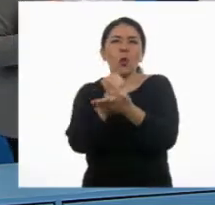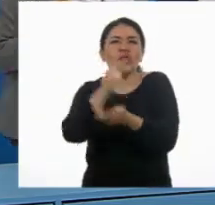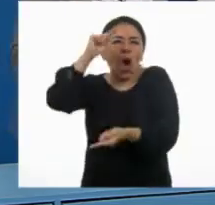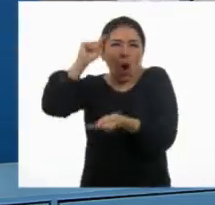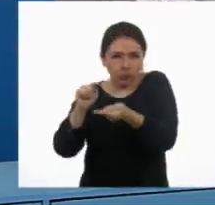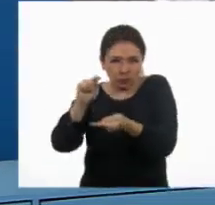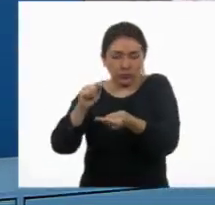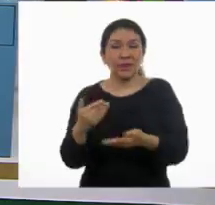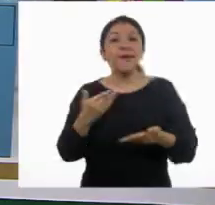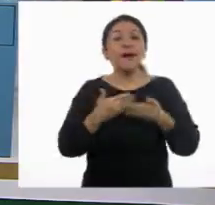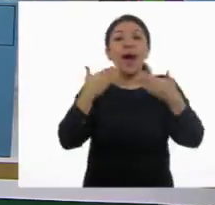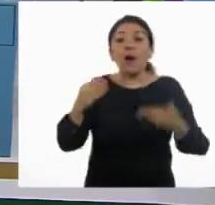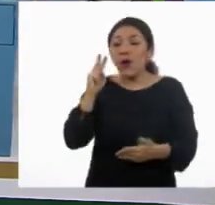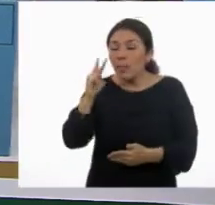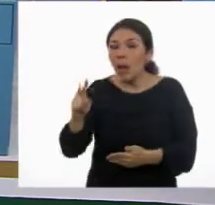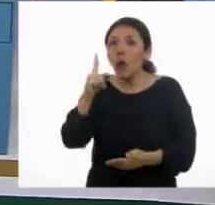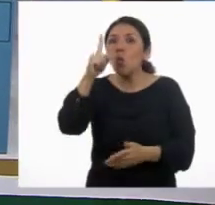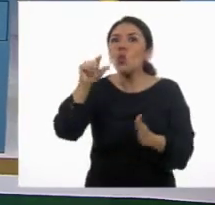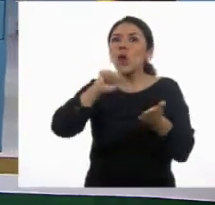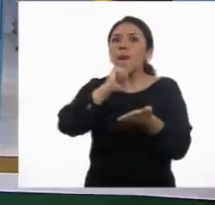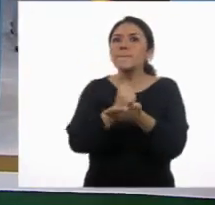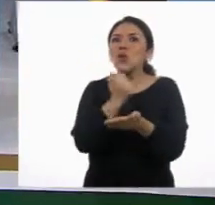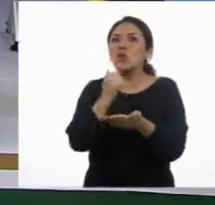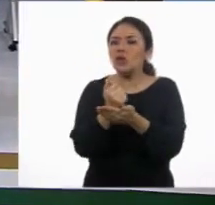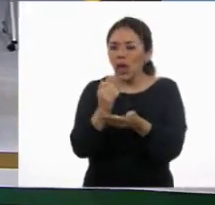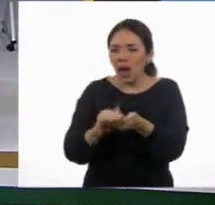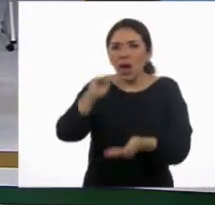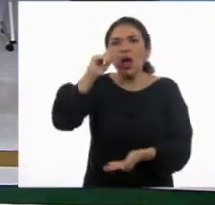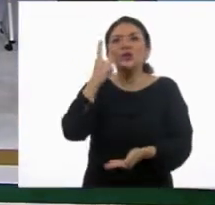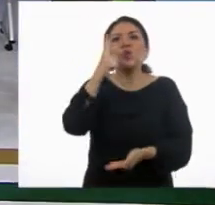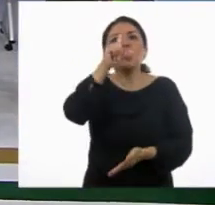la botella de litro y medio.